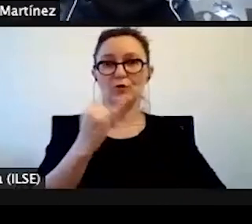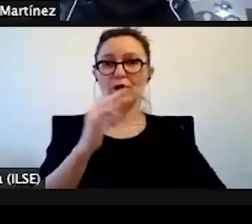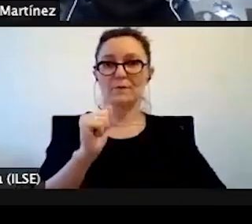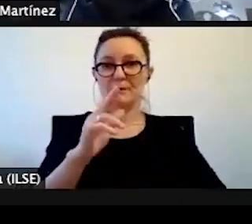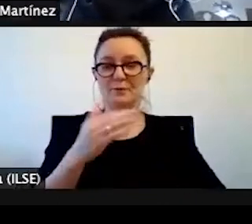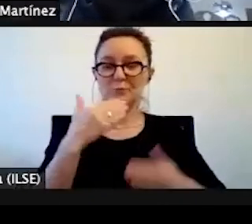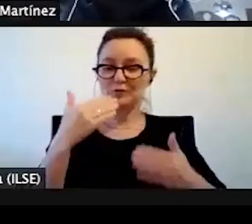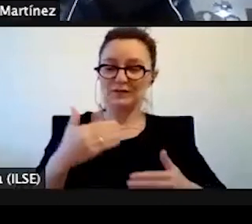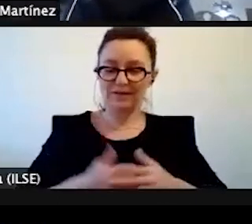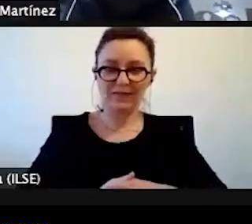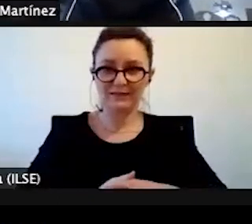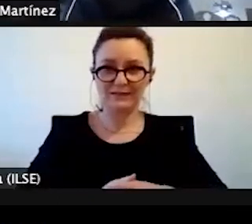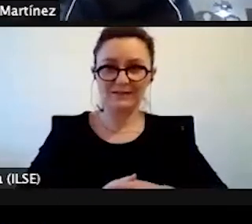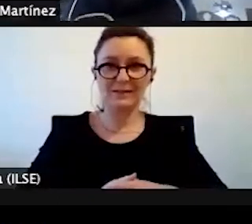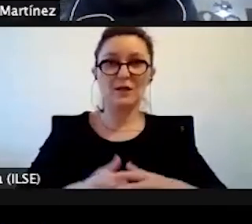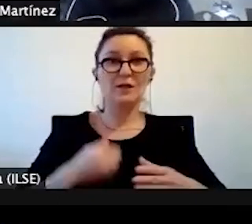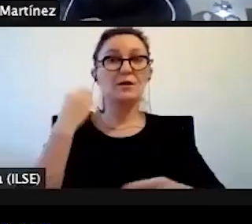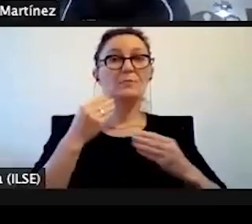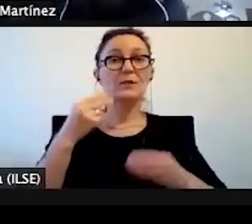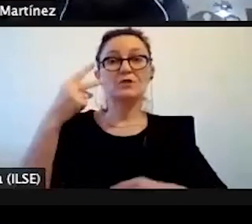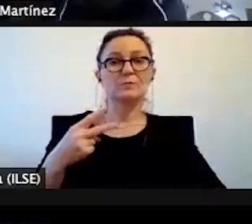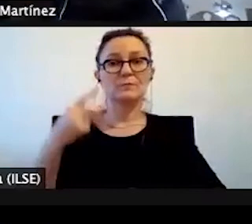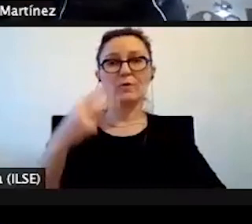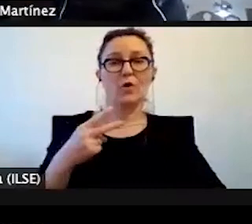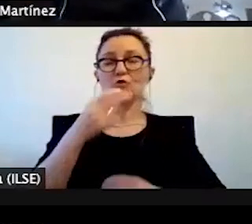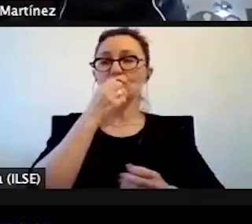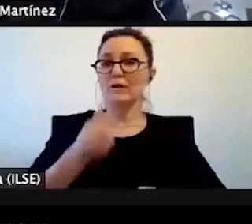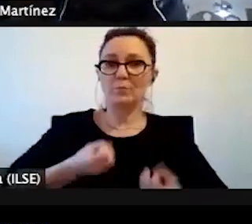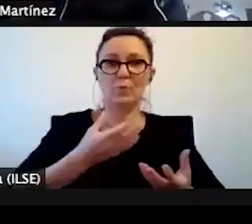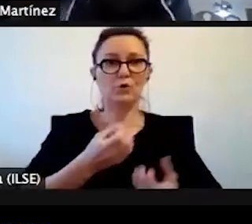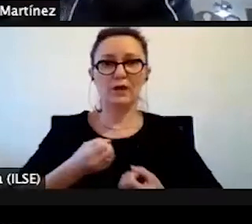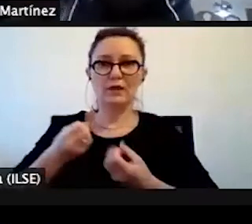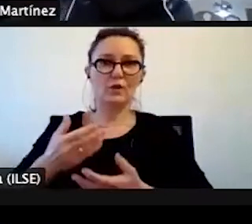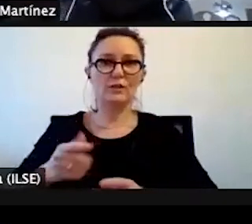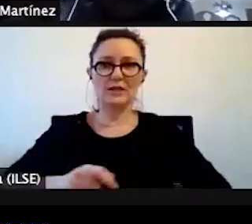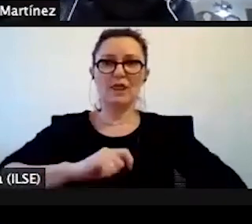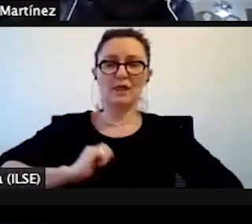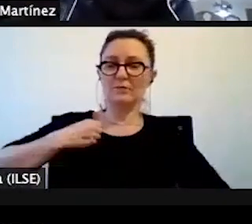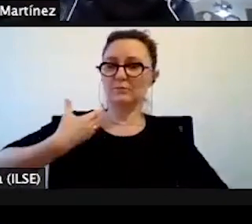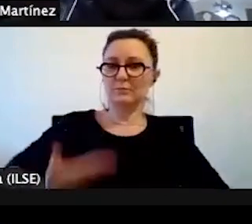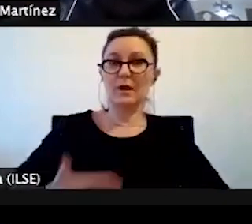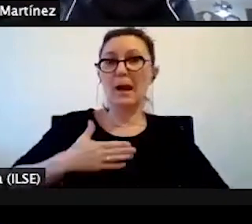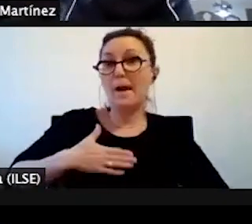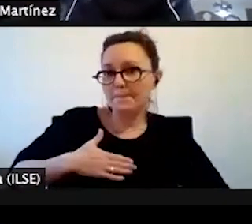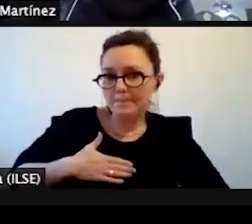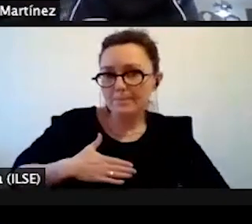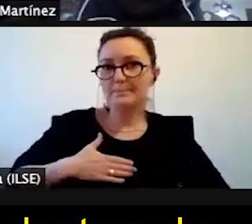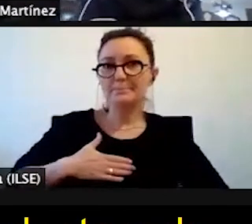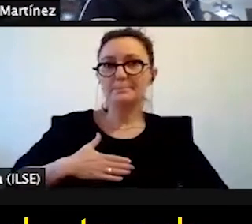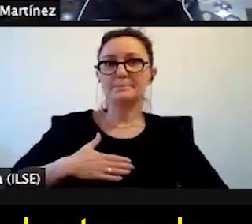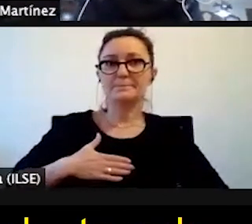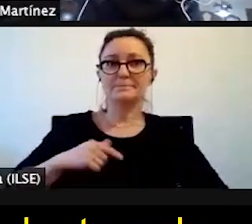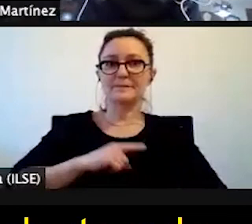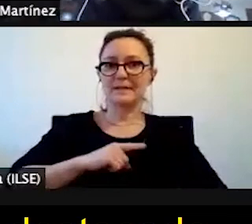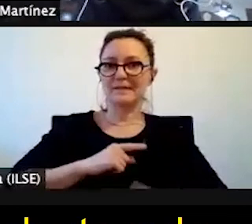Un placer. Creo que vuestras aportaciones han sido muy enriquecedoras, por lo menos así me lo ha parecido a mí. Y bueno,